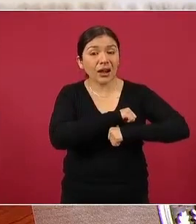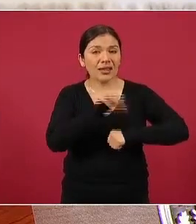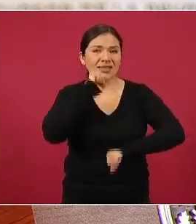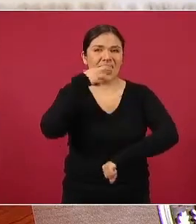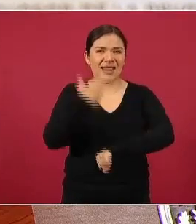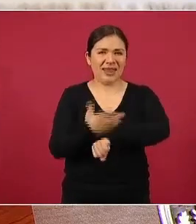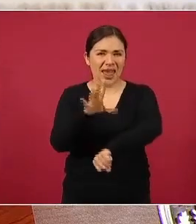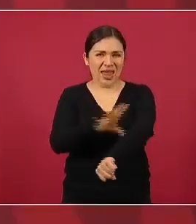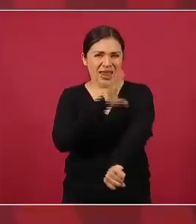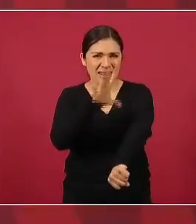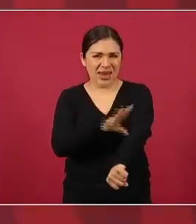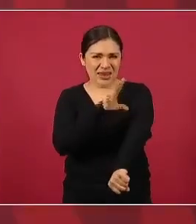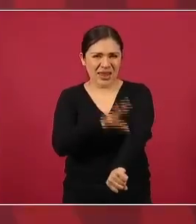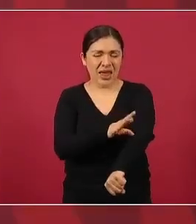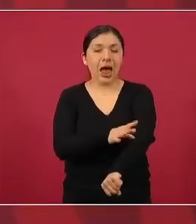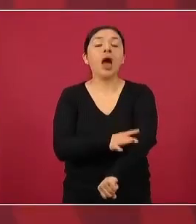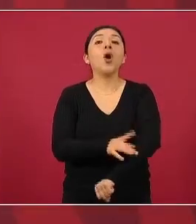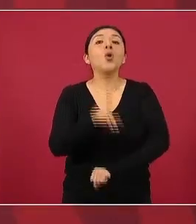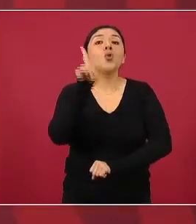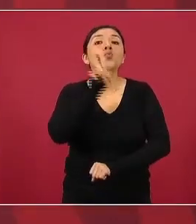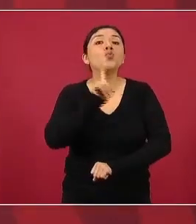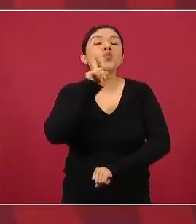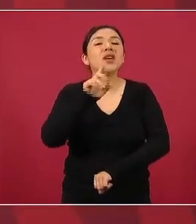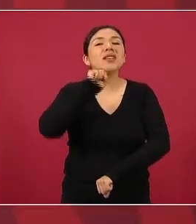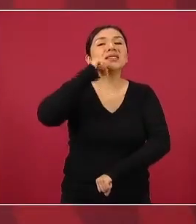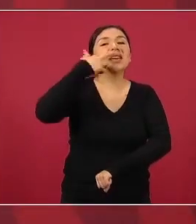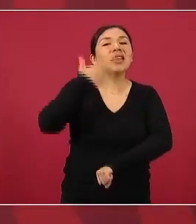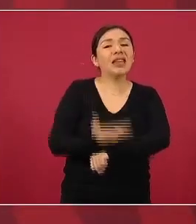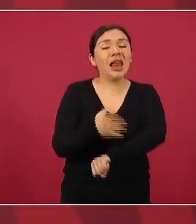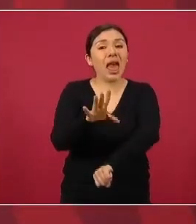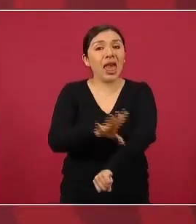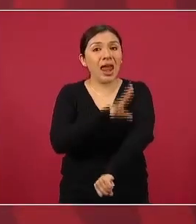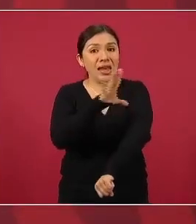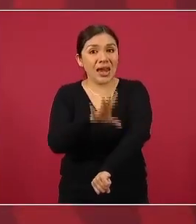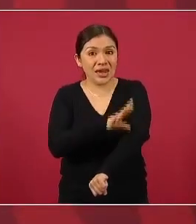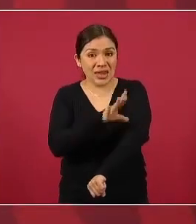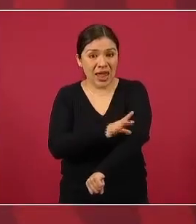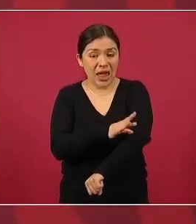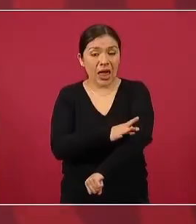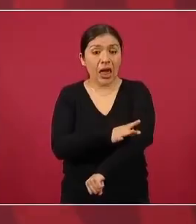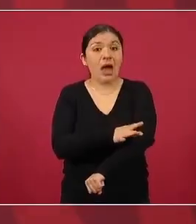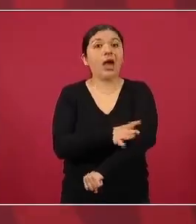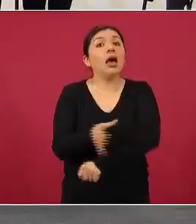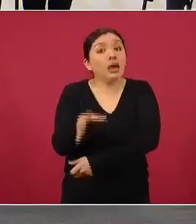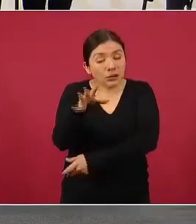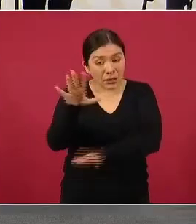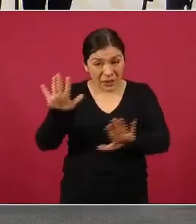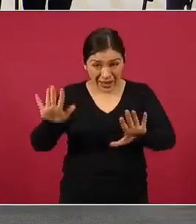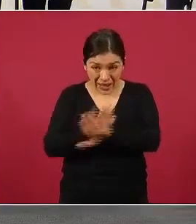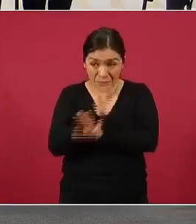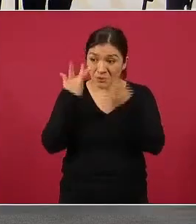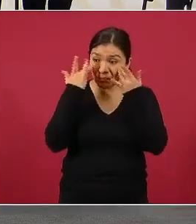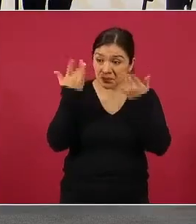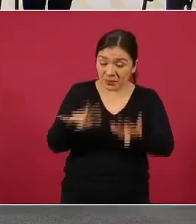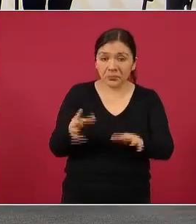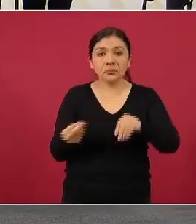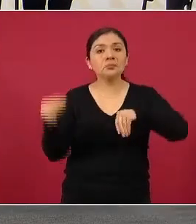o mejor dicho, la secretaria de Energía, pasó a ser directiva